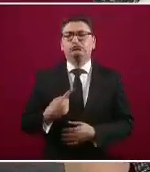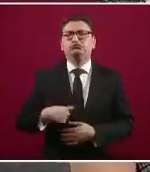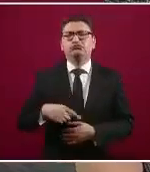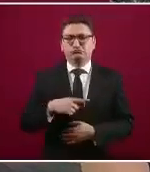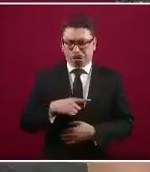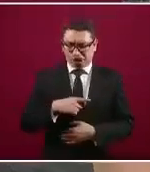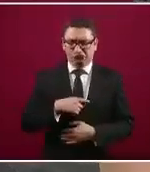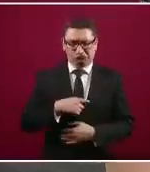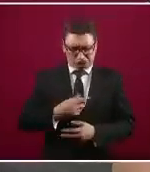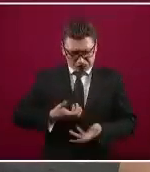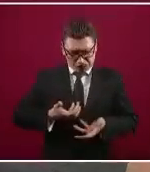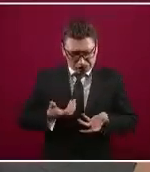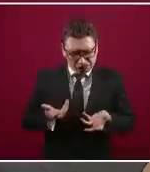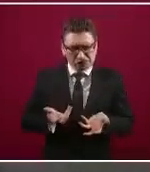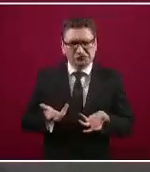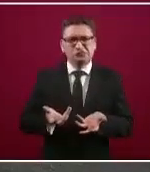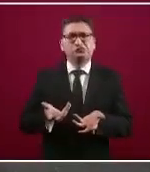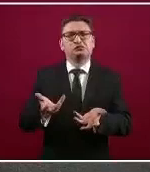levantando